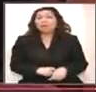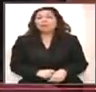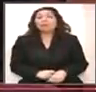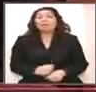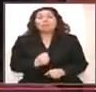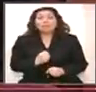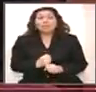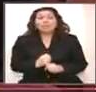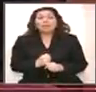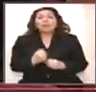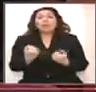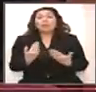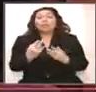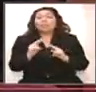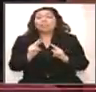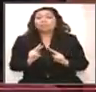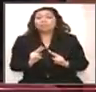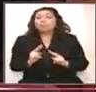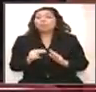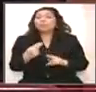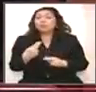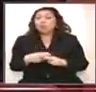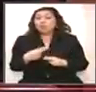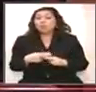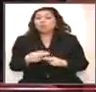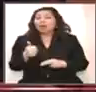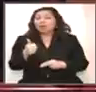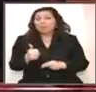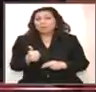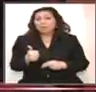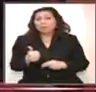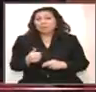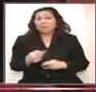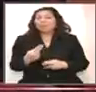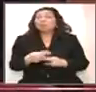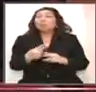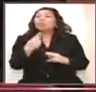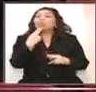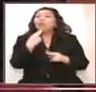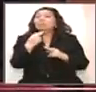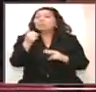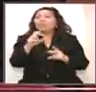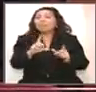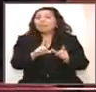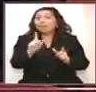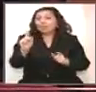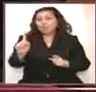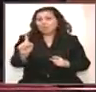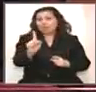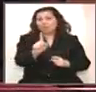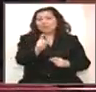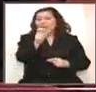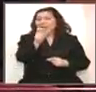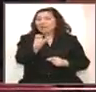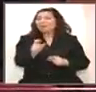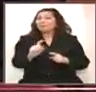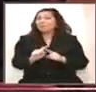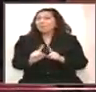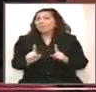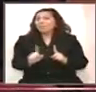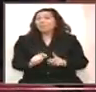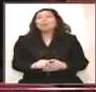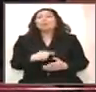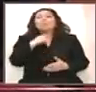dedicado trabajo donde se ha verificado nombre, apellidos y registros de identidad de cada una de las víctimas, diferenciando